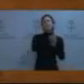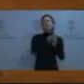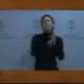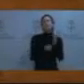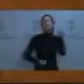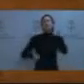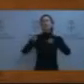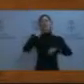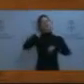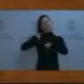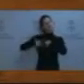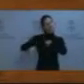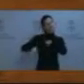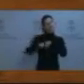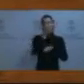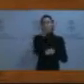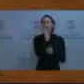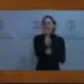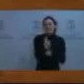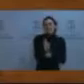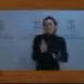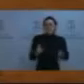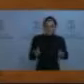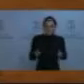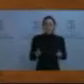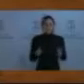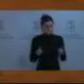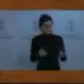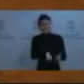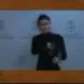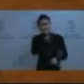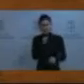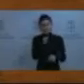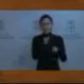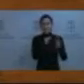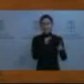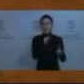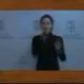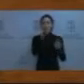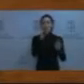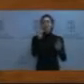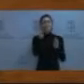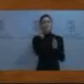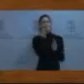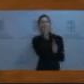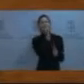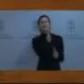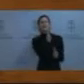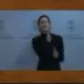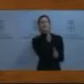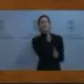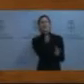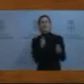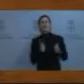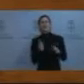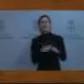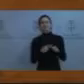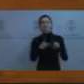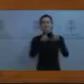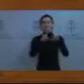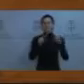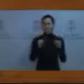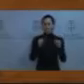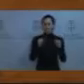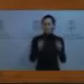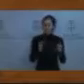conducta y de comportamiento. Sí, lo comprendo muy bien porque soy muy observadora de la vida política asturiana.